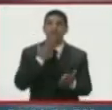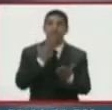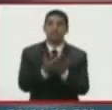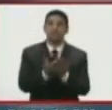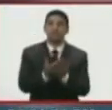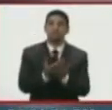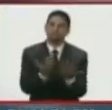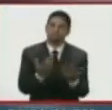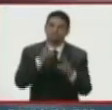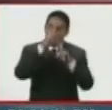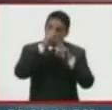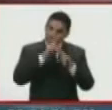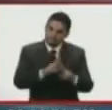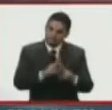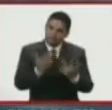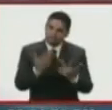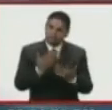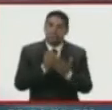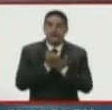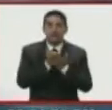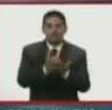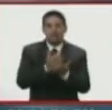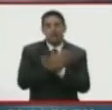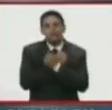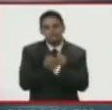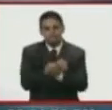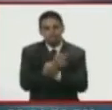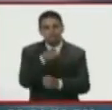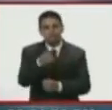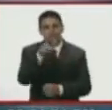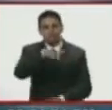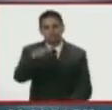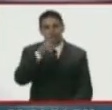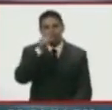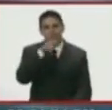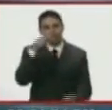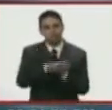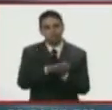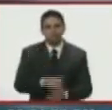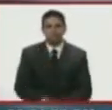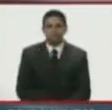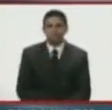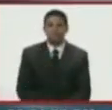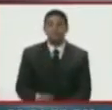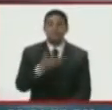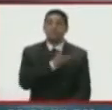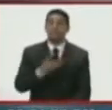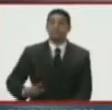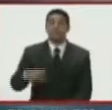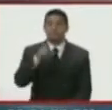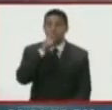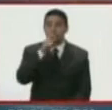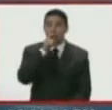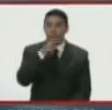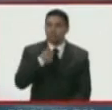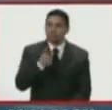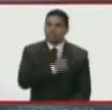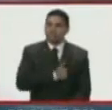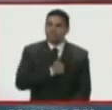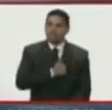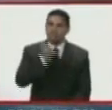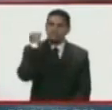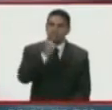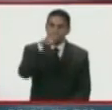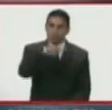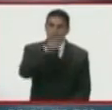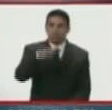respeto y solidaridad para los familiares de Jorge Colina. Por cierto que el jefe de Estado, Nicolás Maduro, lamentó el asesinato del funcionario de la Policía